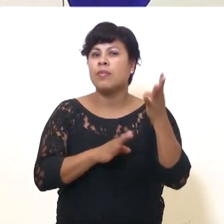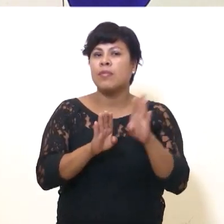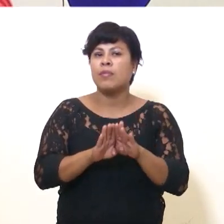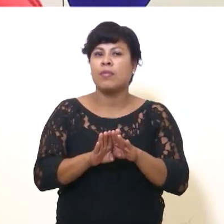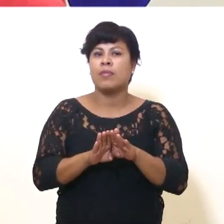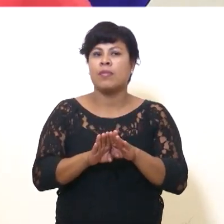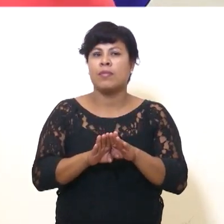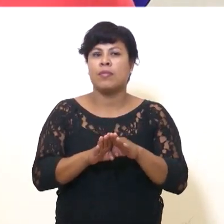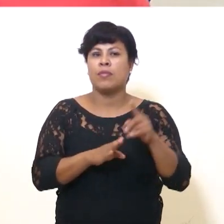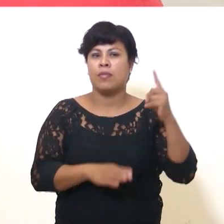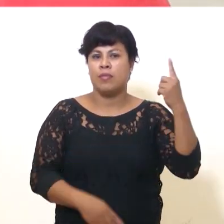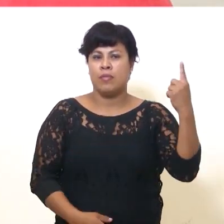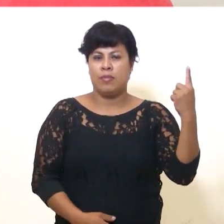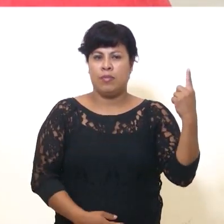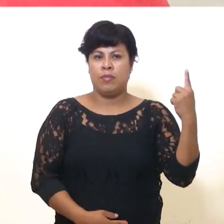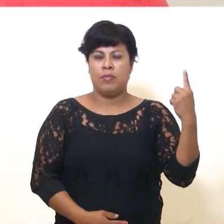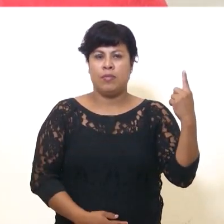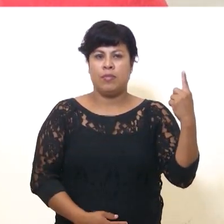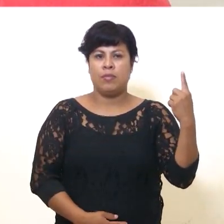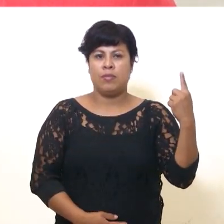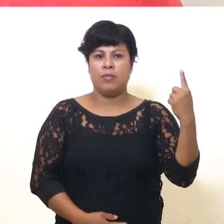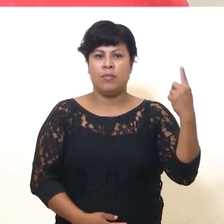ayudas? 1,